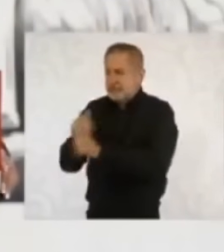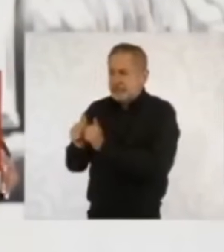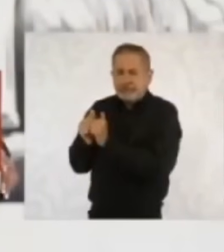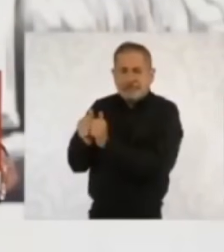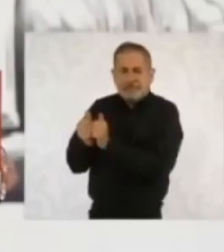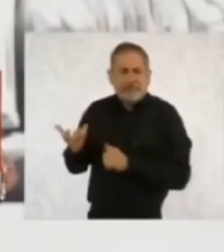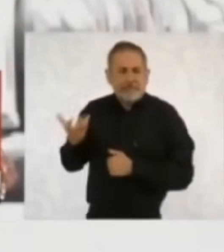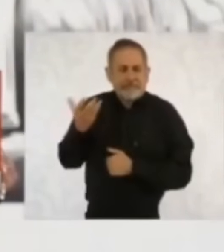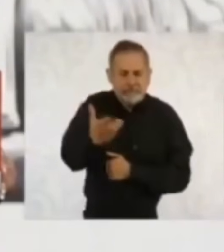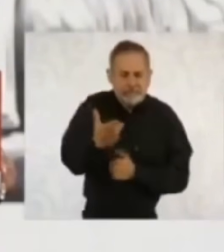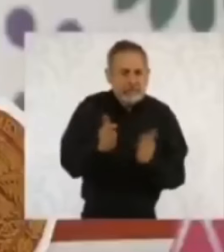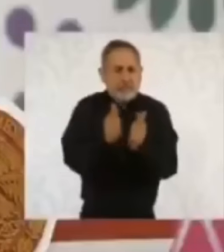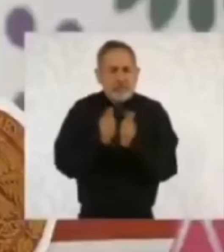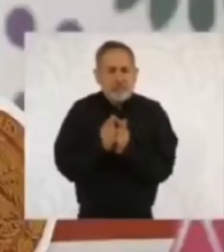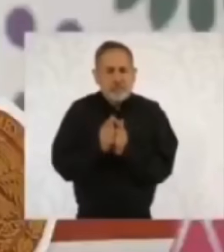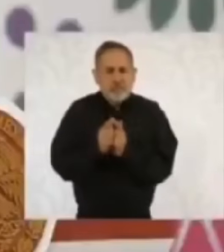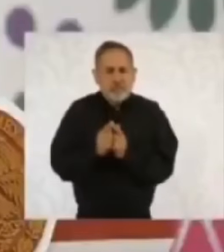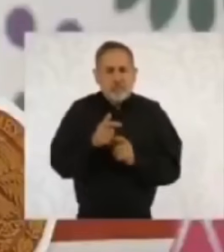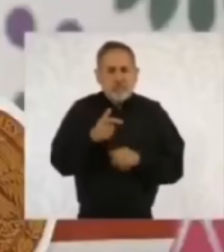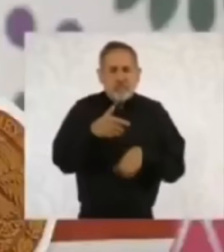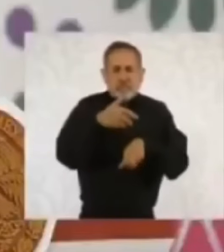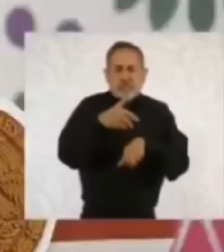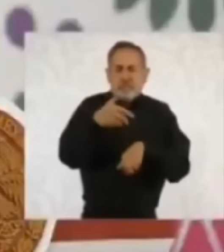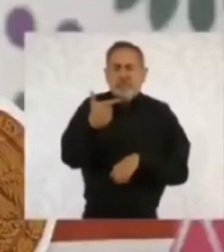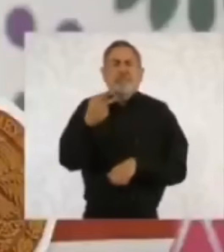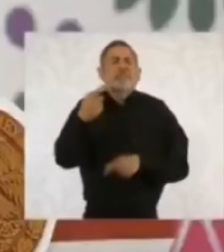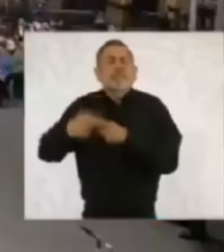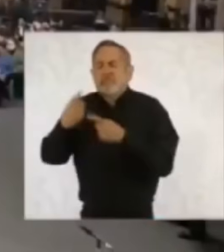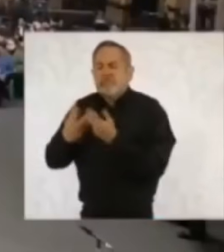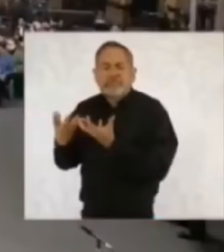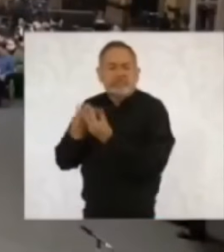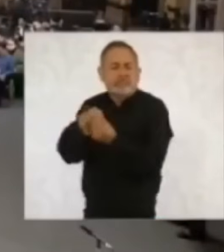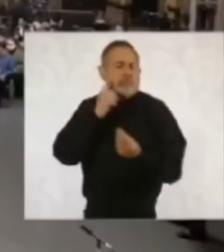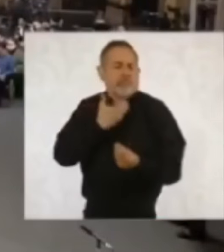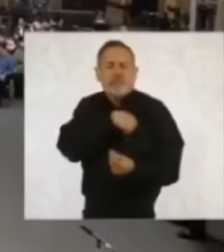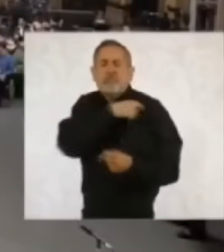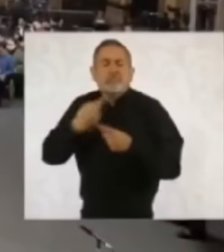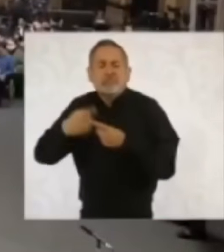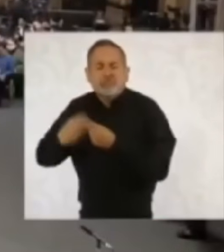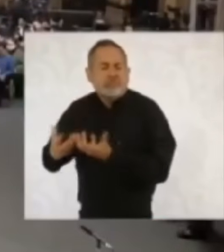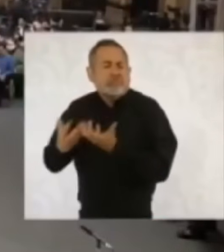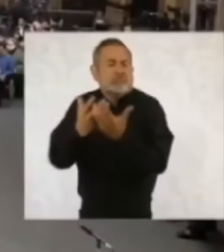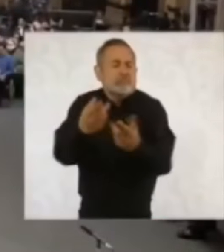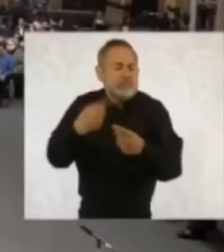la presidenta al G7 en Canadá o todavía no? No, de hecho, bueno, les digo,